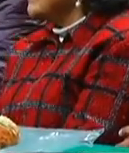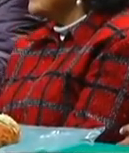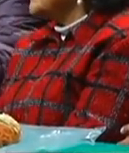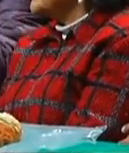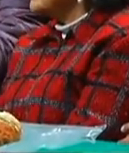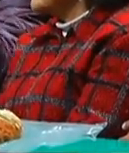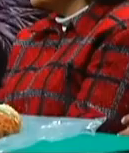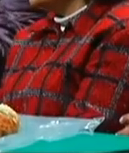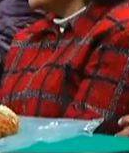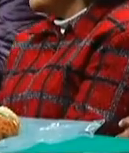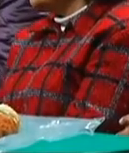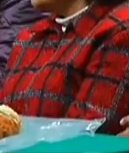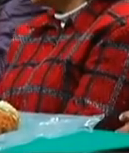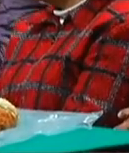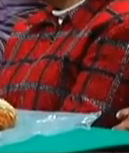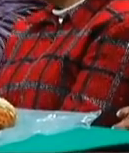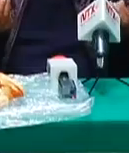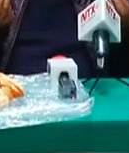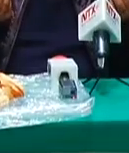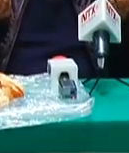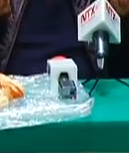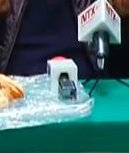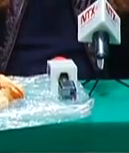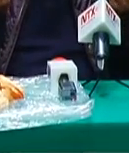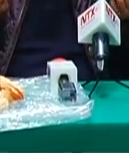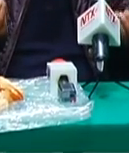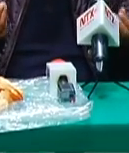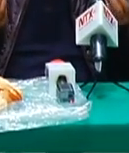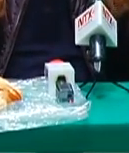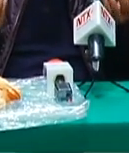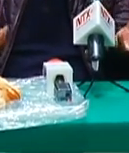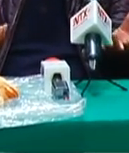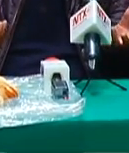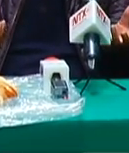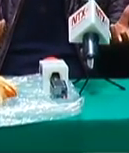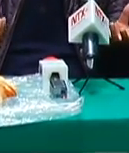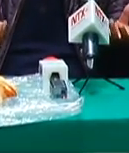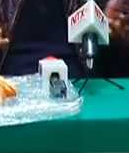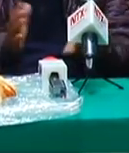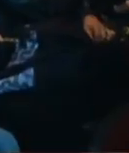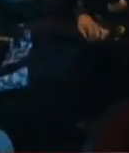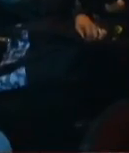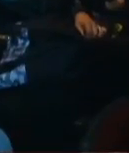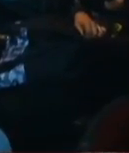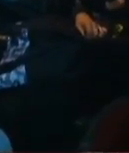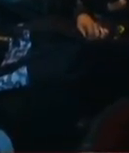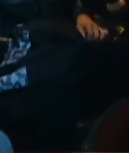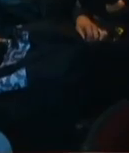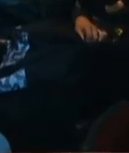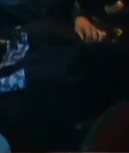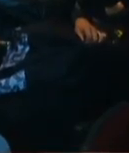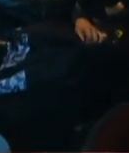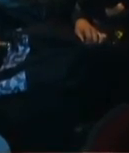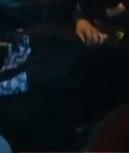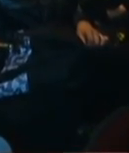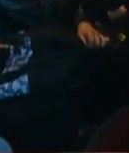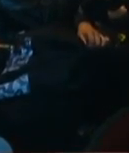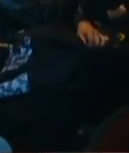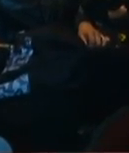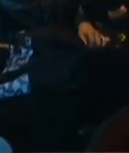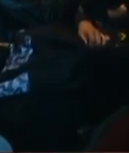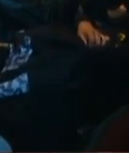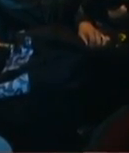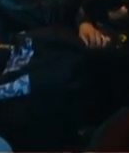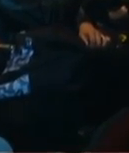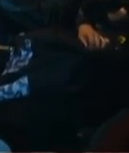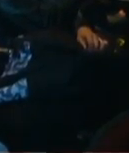Encuentro Nacional de los Amantes del Teatro reúne a grupos provenientes de 14 estados de la República. En total, se ofrecerán 49